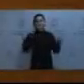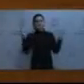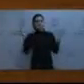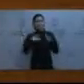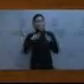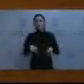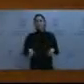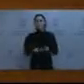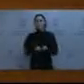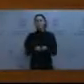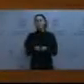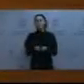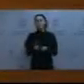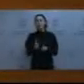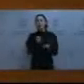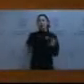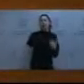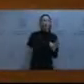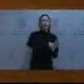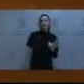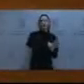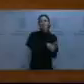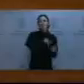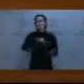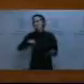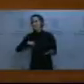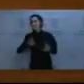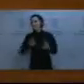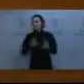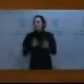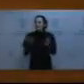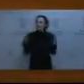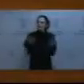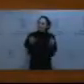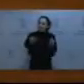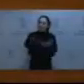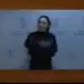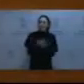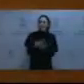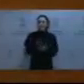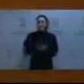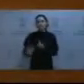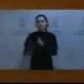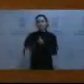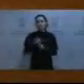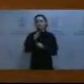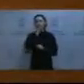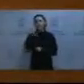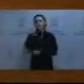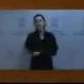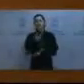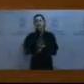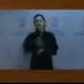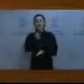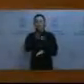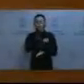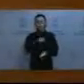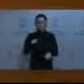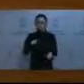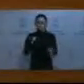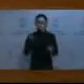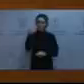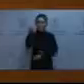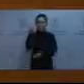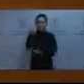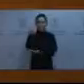realizar injerencias en el sector privado, pero sí debe mediar para conseguir los mejores resultados para nuestra región y poner los pilares